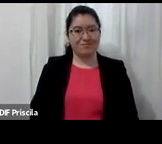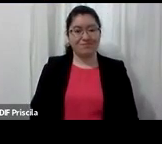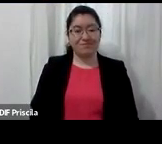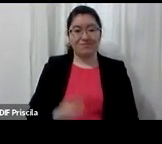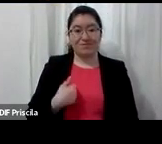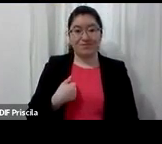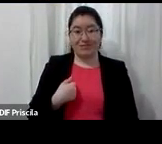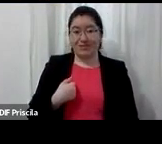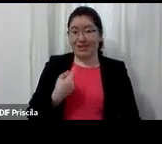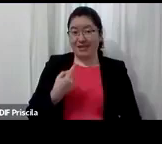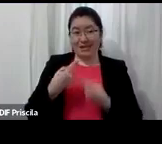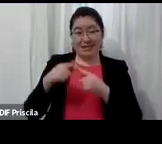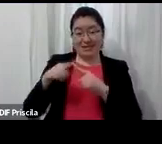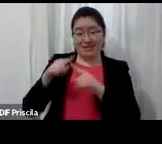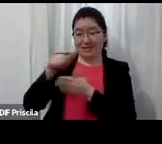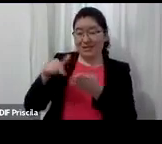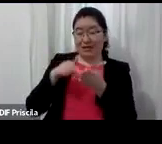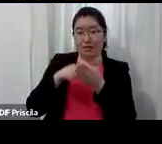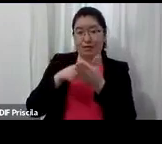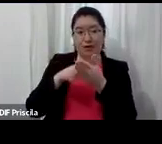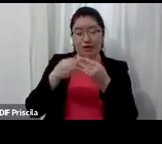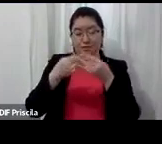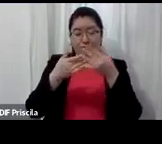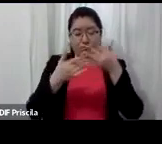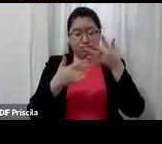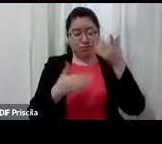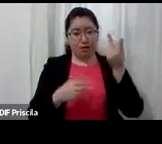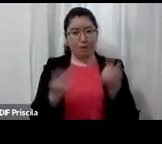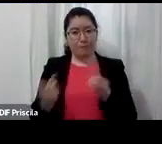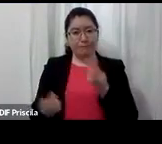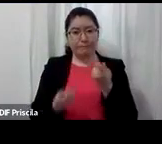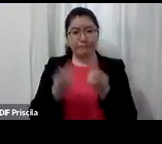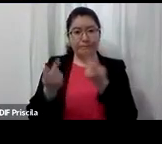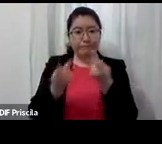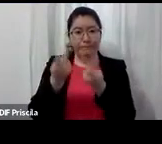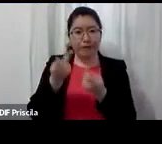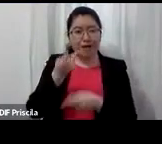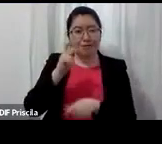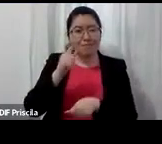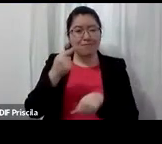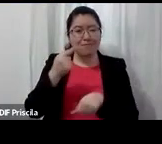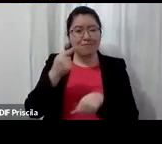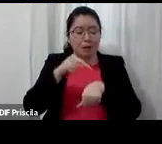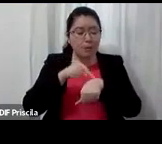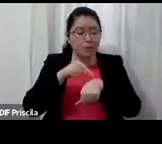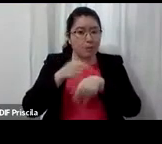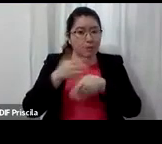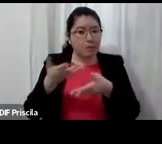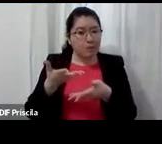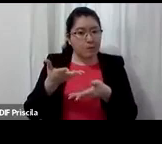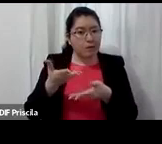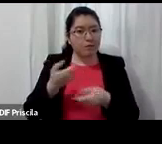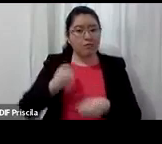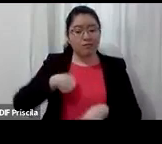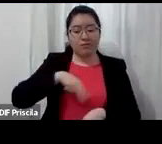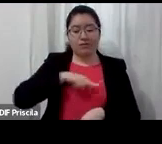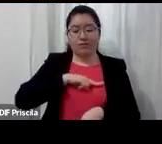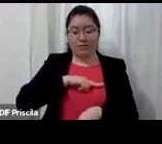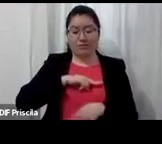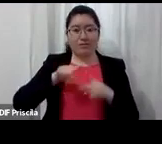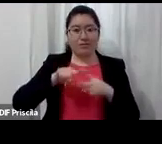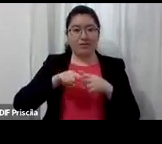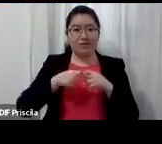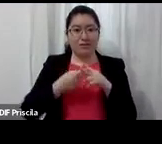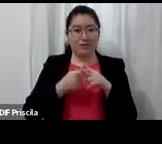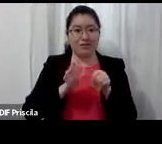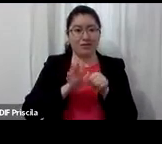en los diferentes espacios, pero por cuestiones de tiempos tenemos que empezar a ir